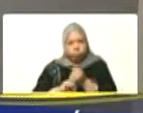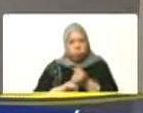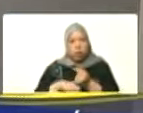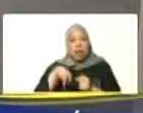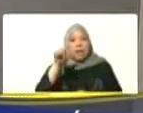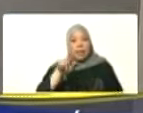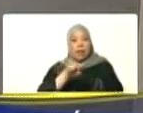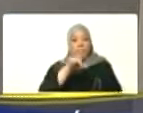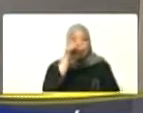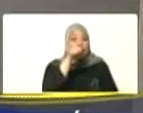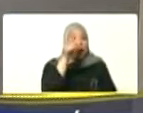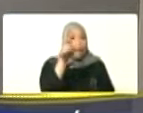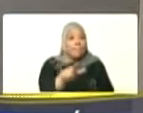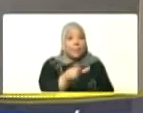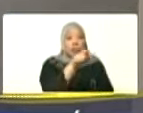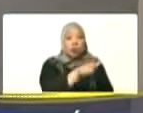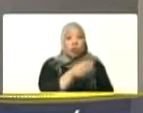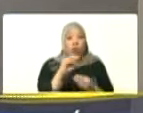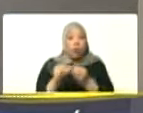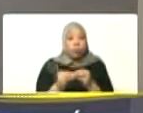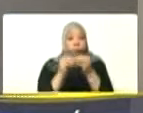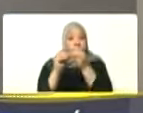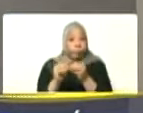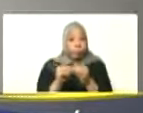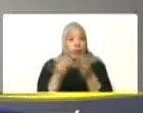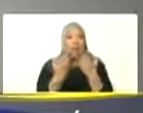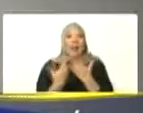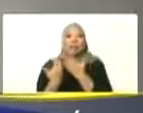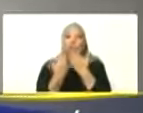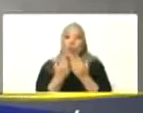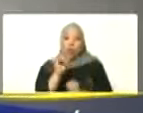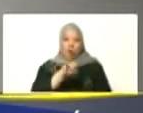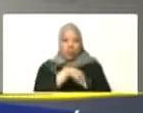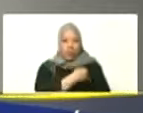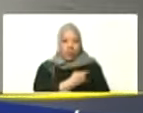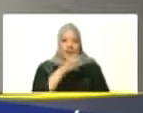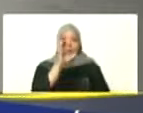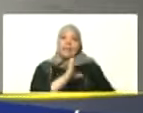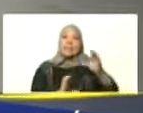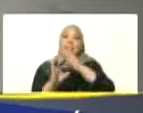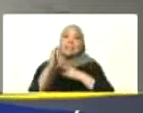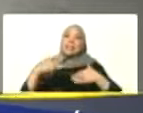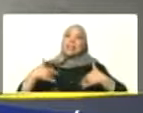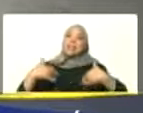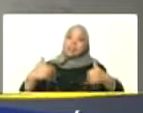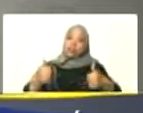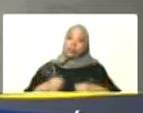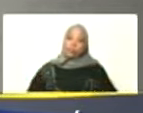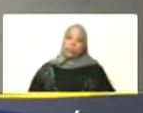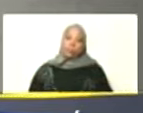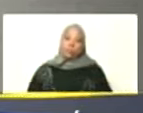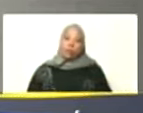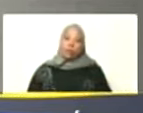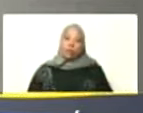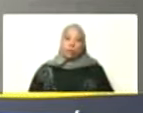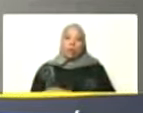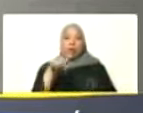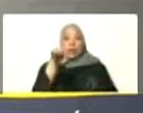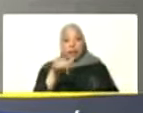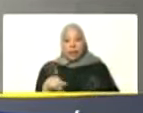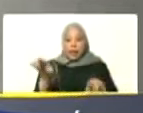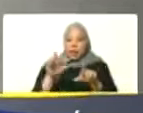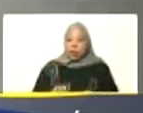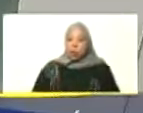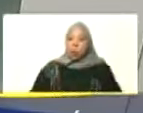Popular organizado. Y también tenemos a los estudiantes de la Universidad de las Ciencias de la Salud. Acá en este Centro de Salud